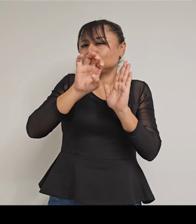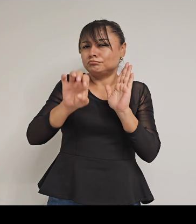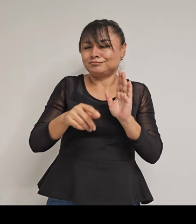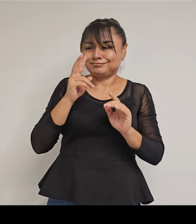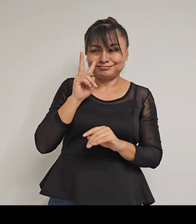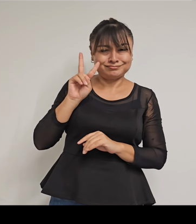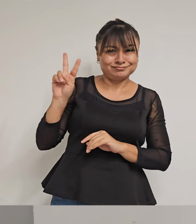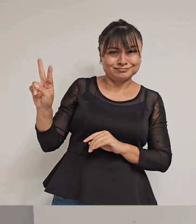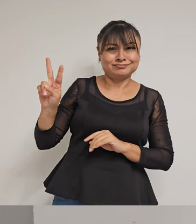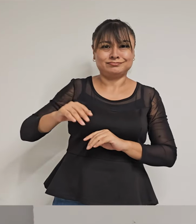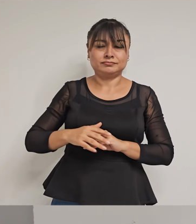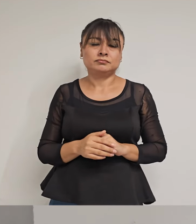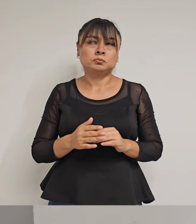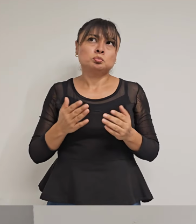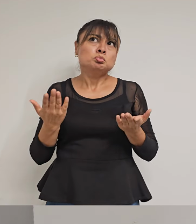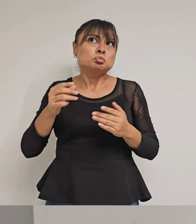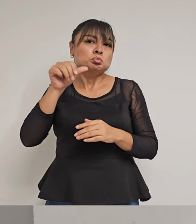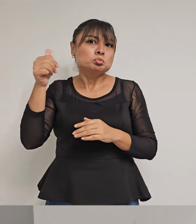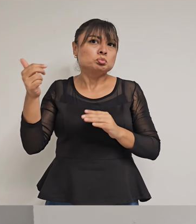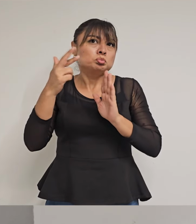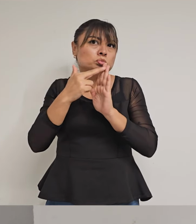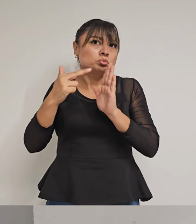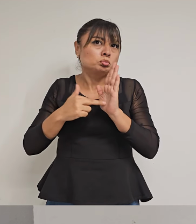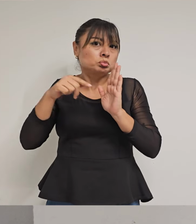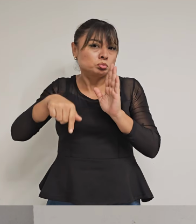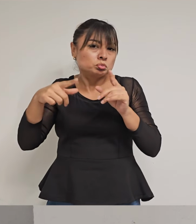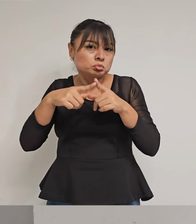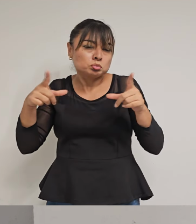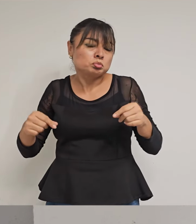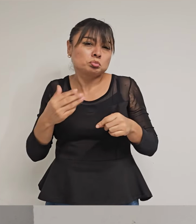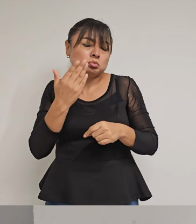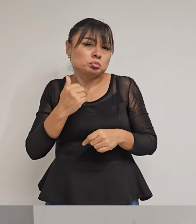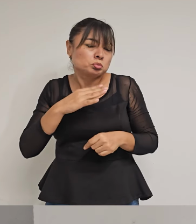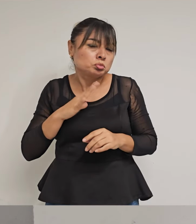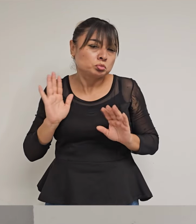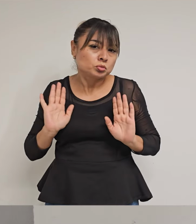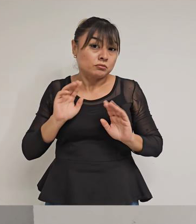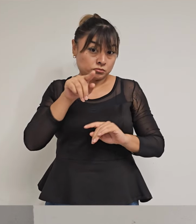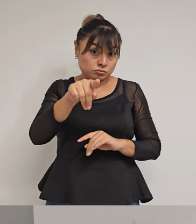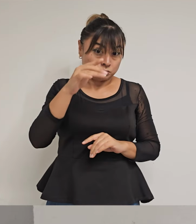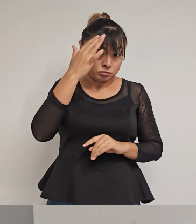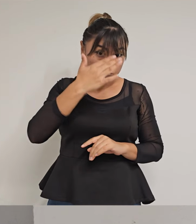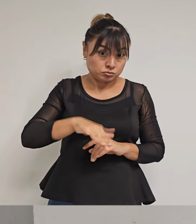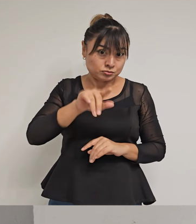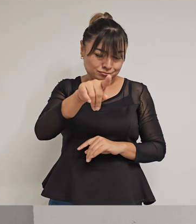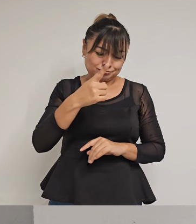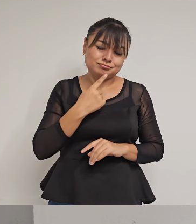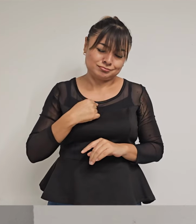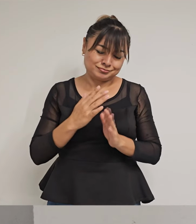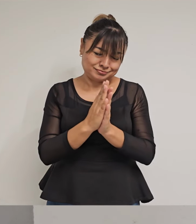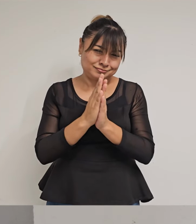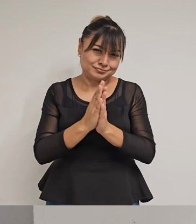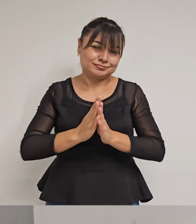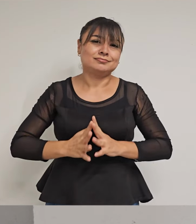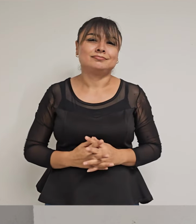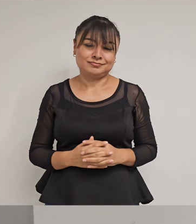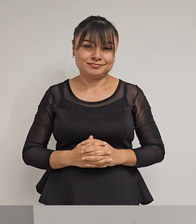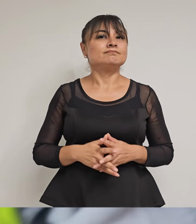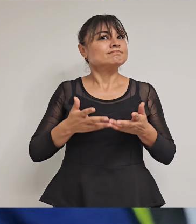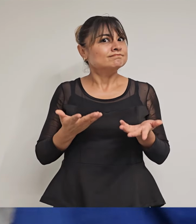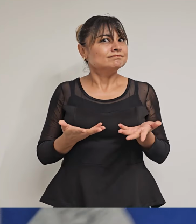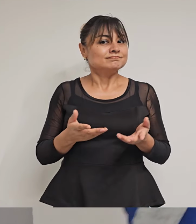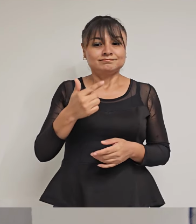gálibos que se establecen. A nivel más local no encontré una normativa que hable de los gálibos, pero si alguien conoce alguna otra aparte de la que es a nivel federal, por favor comparte la